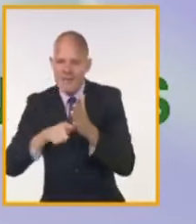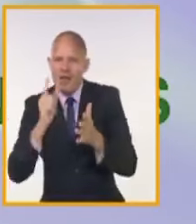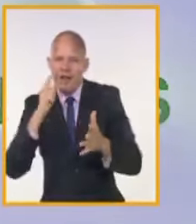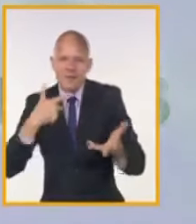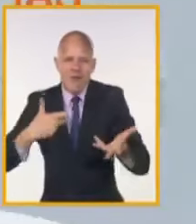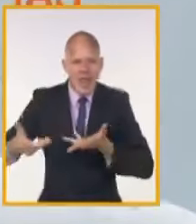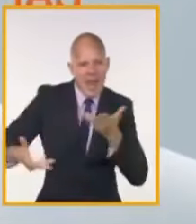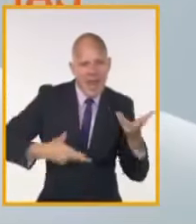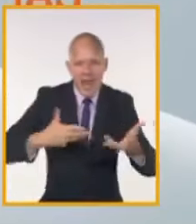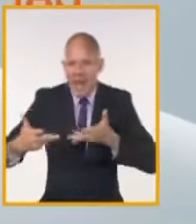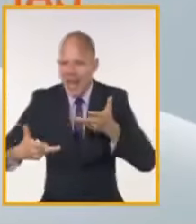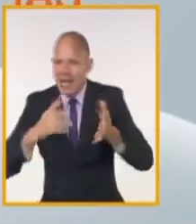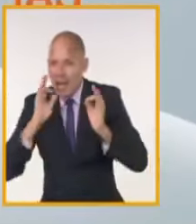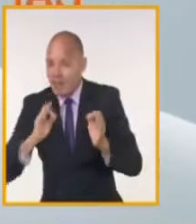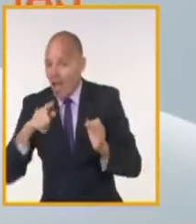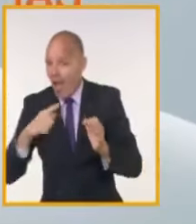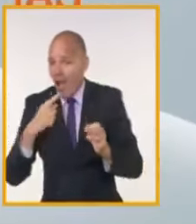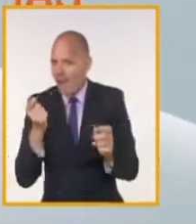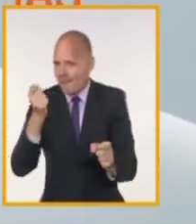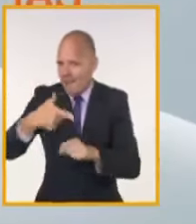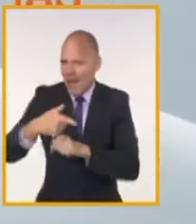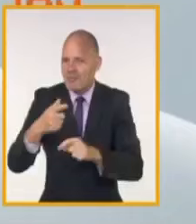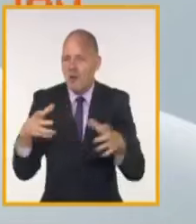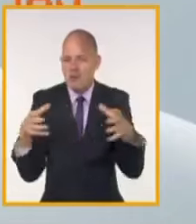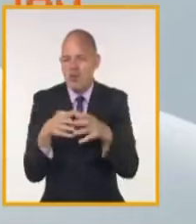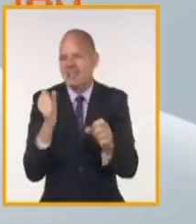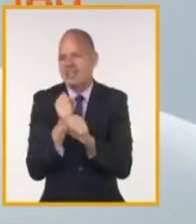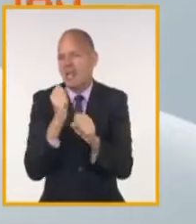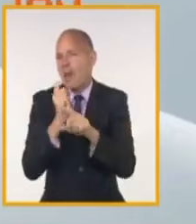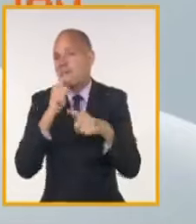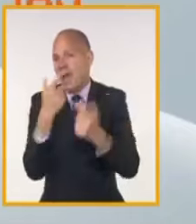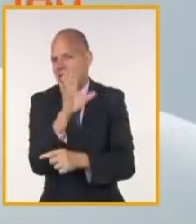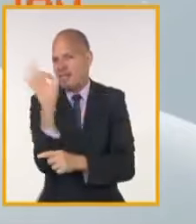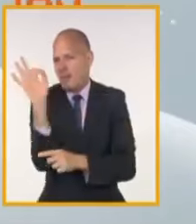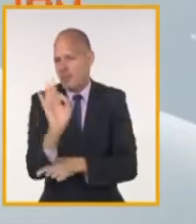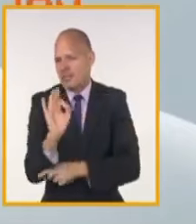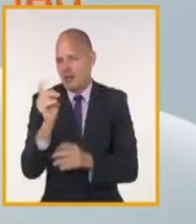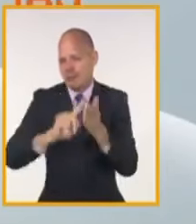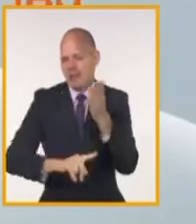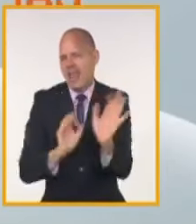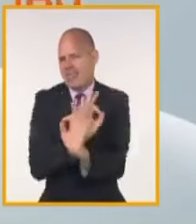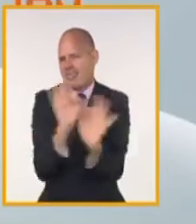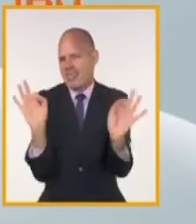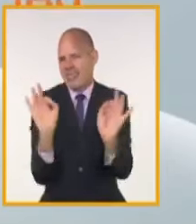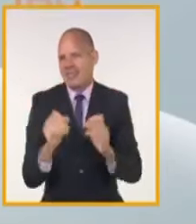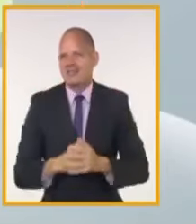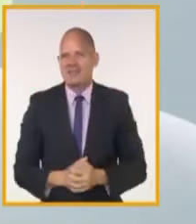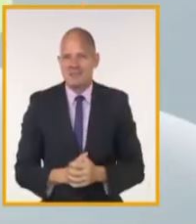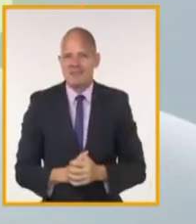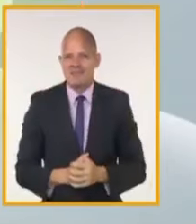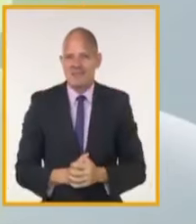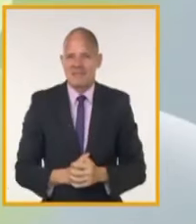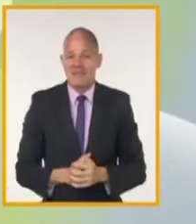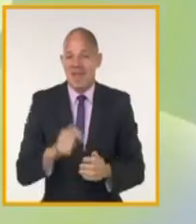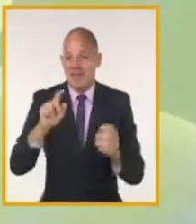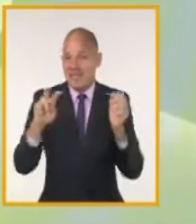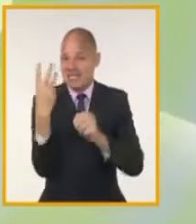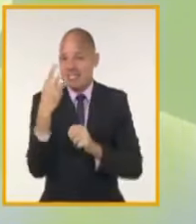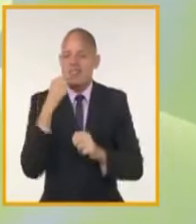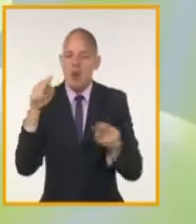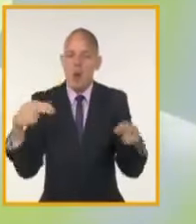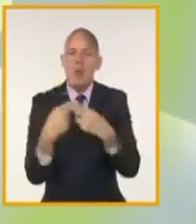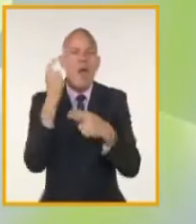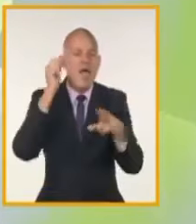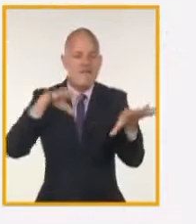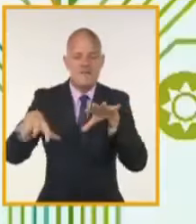foro de inversión juntos trabajamos por un 100% de energías limpias tercera edición de la feria